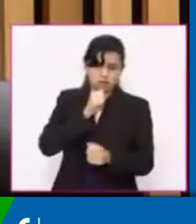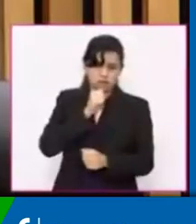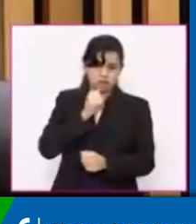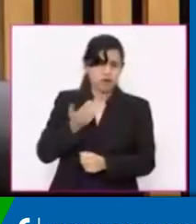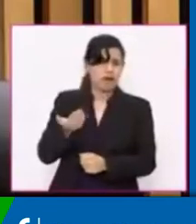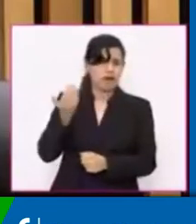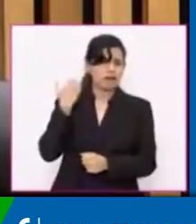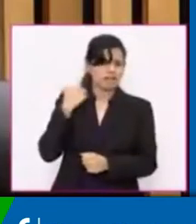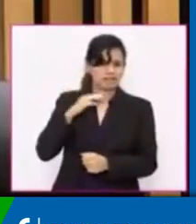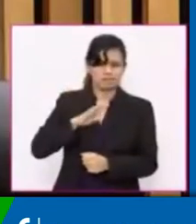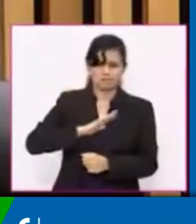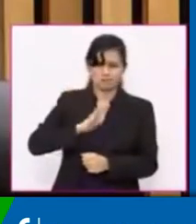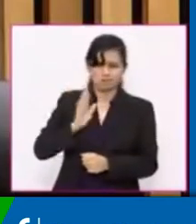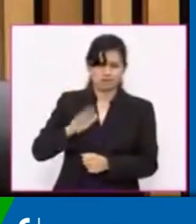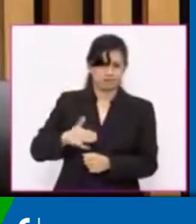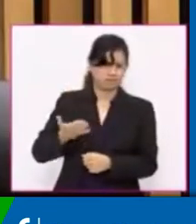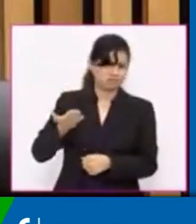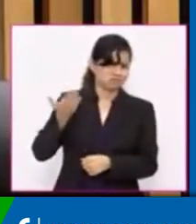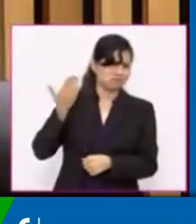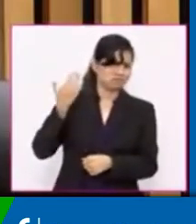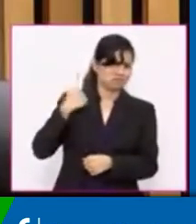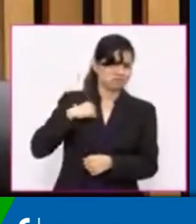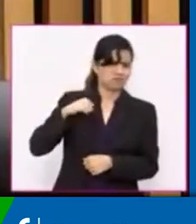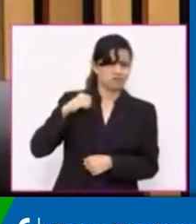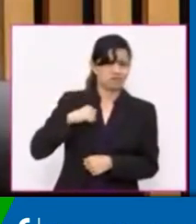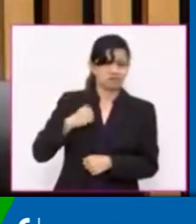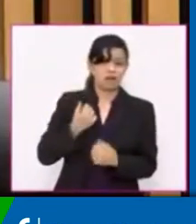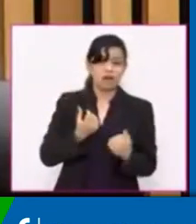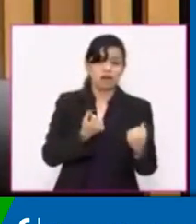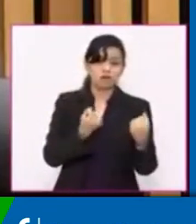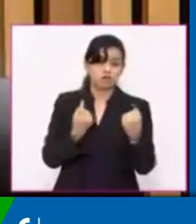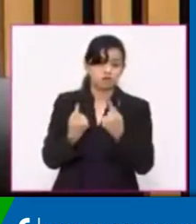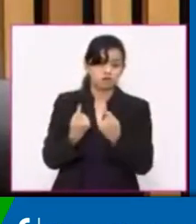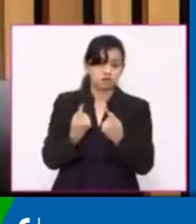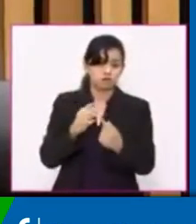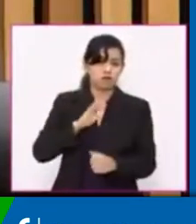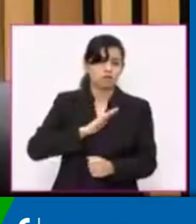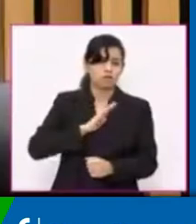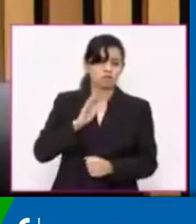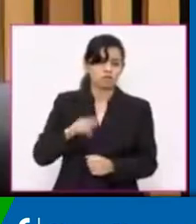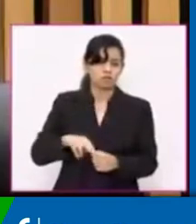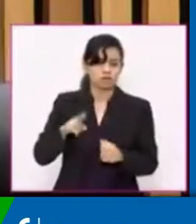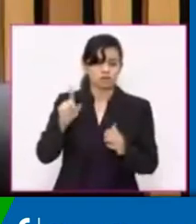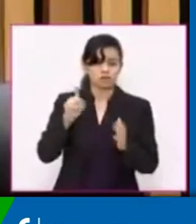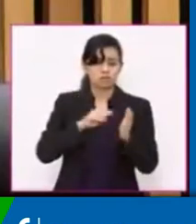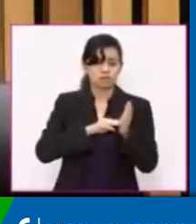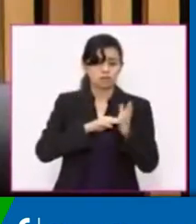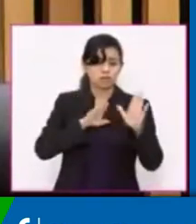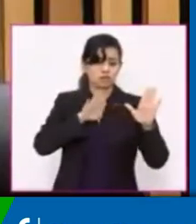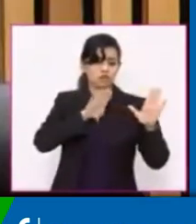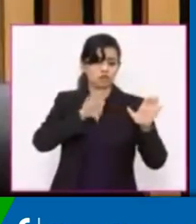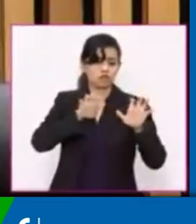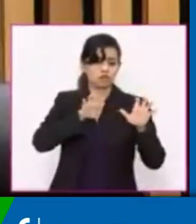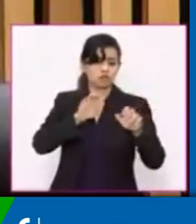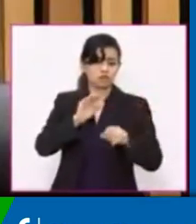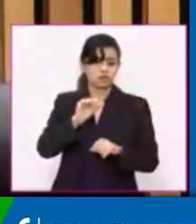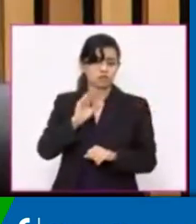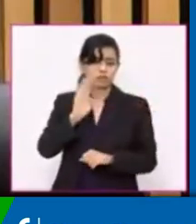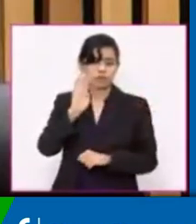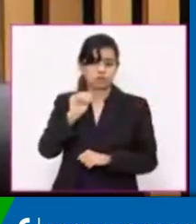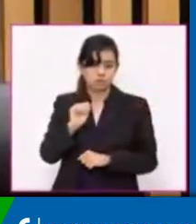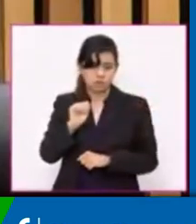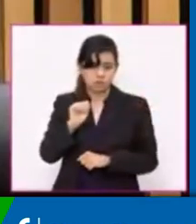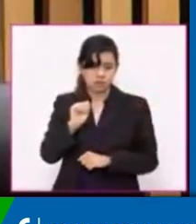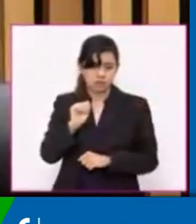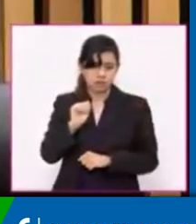difuntos, viejos difuntos, algunos que fallecieron en 1999 y alguien usó